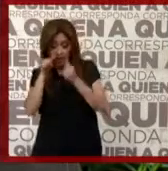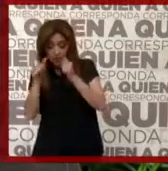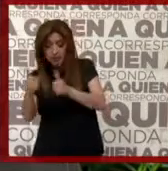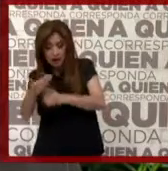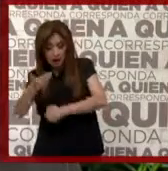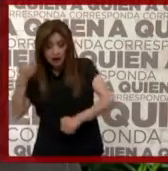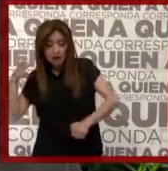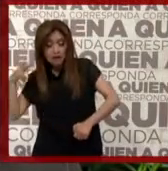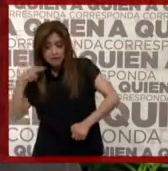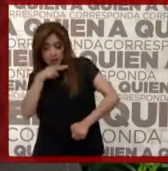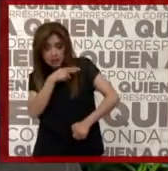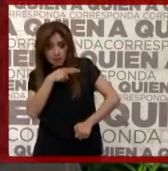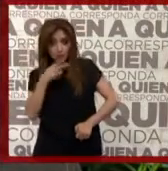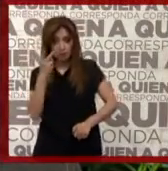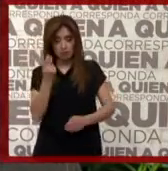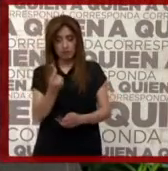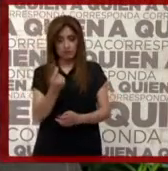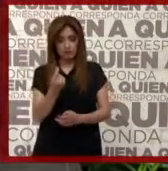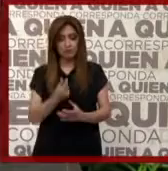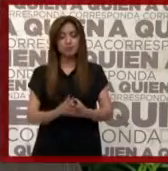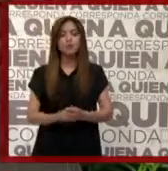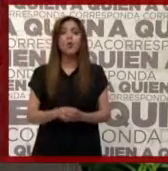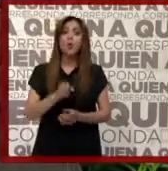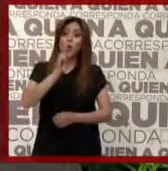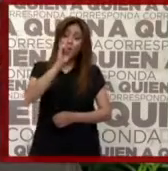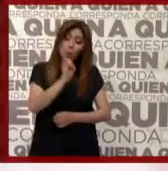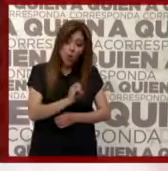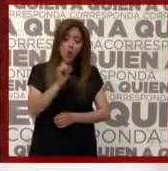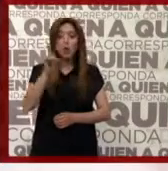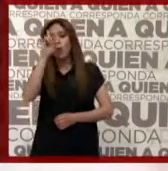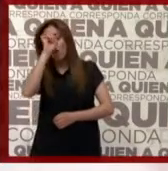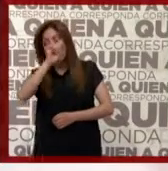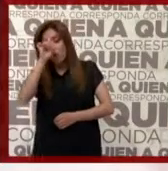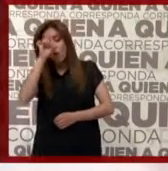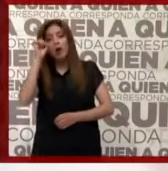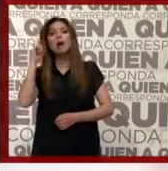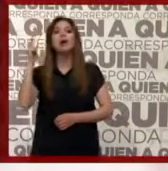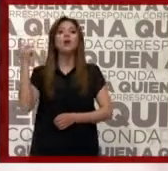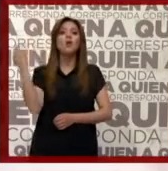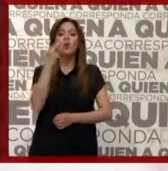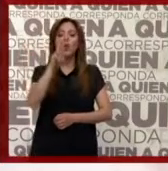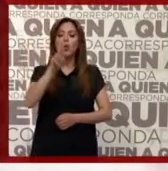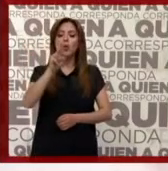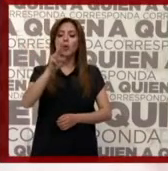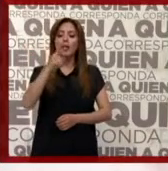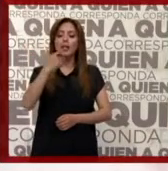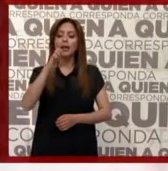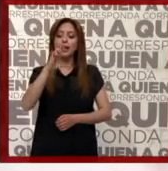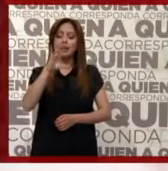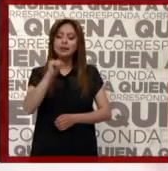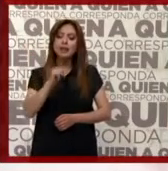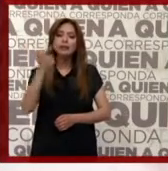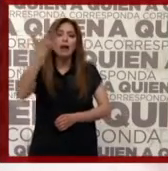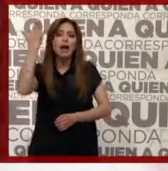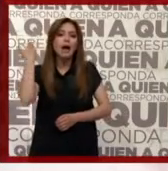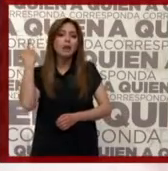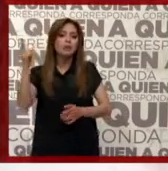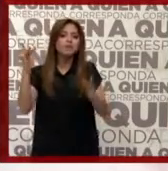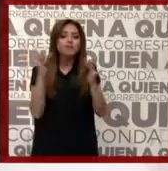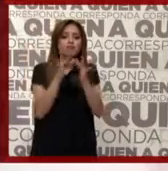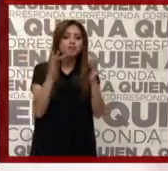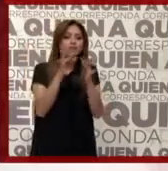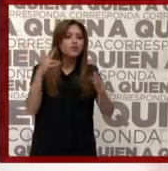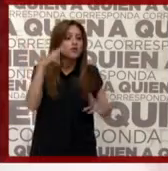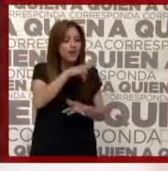inmediato lo atiendan de inmediato o los orientamos en un caso de urgencia lo mismo entramos en contacto con la institución para que se atienda de inmediato